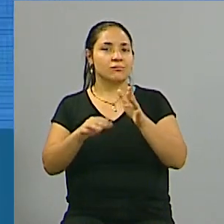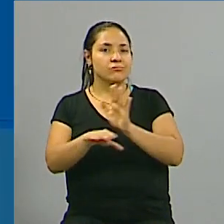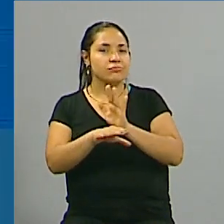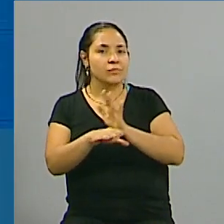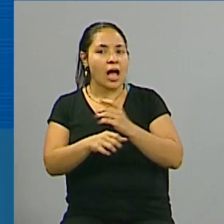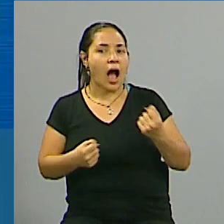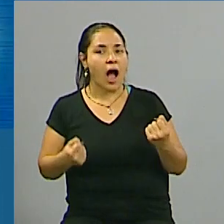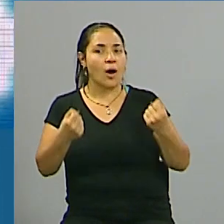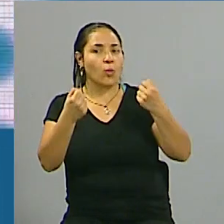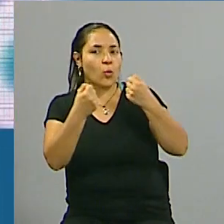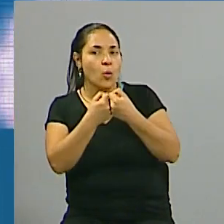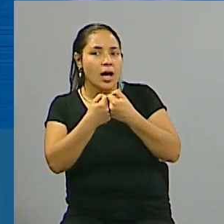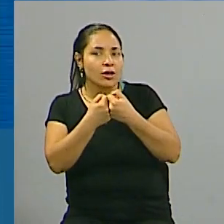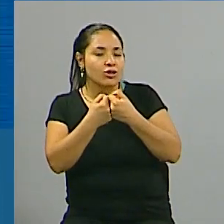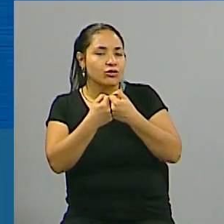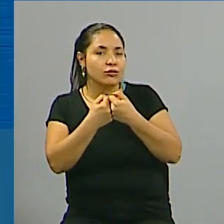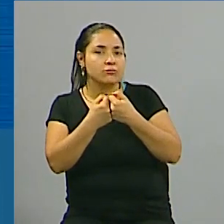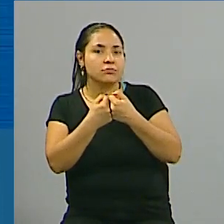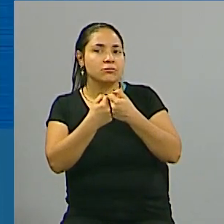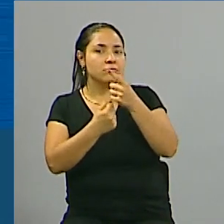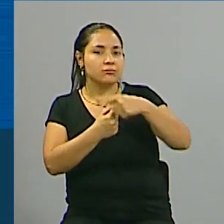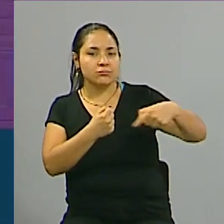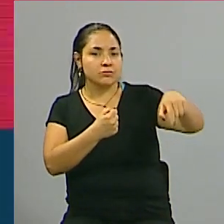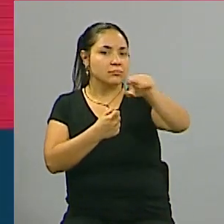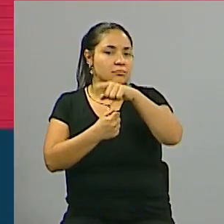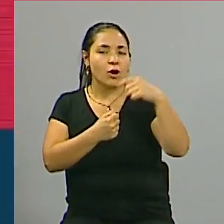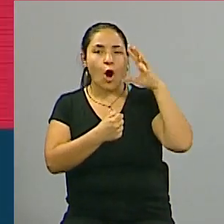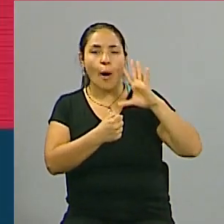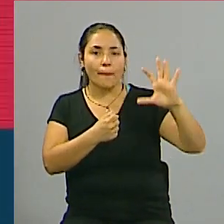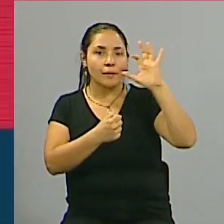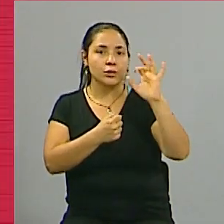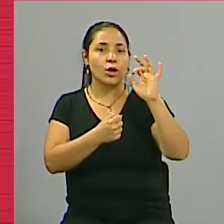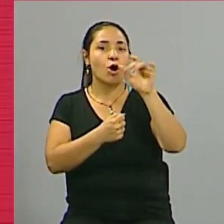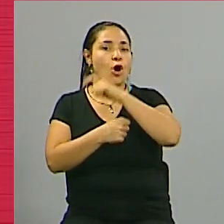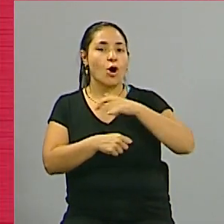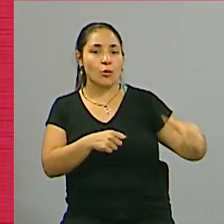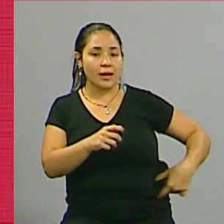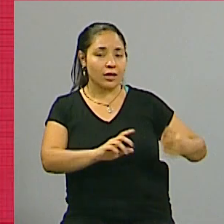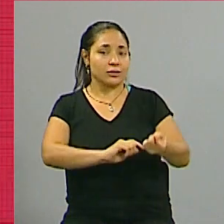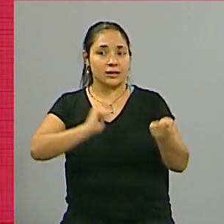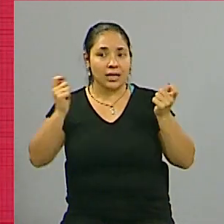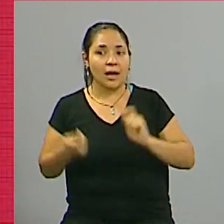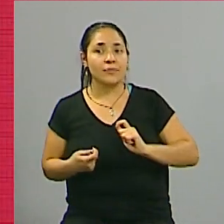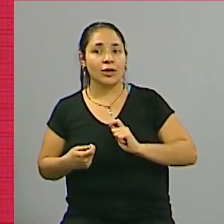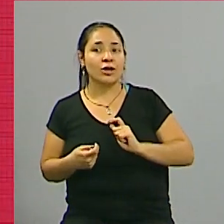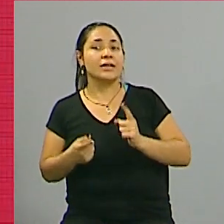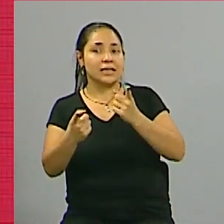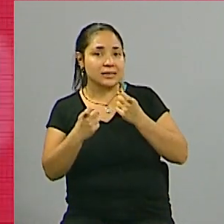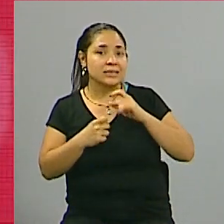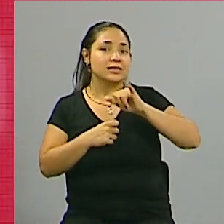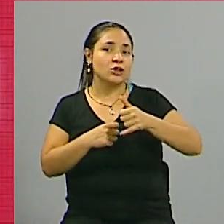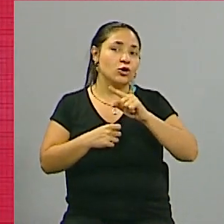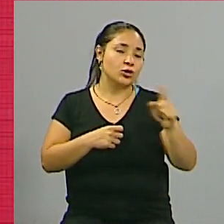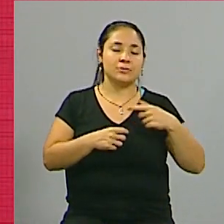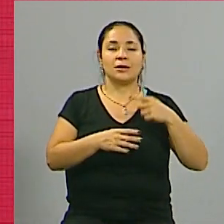un cambio de gobierno en el país. Podríamos decir si se necesita un cambio de rumbo. Ya a esta altura no es la